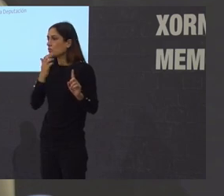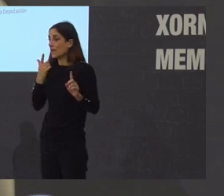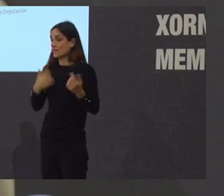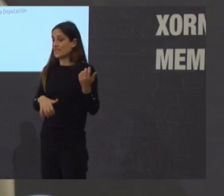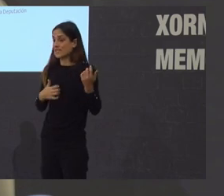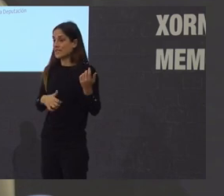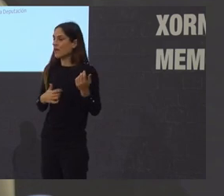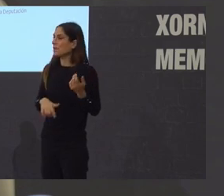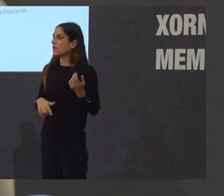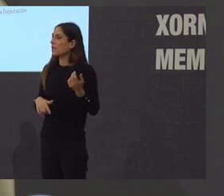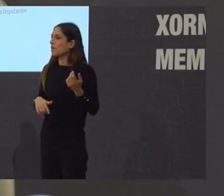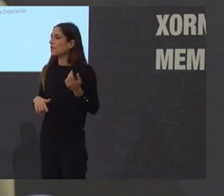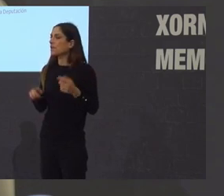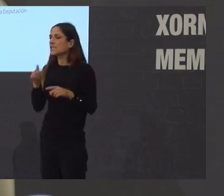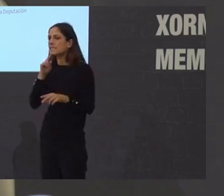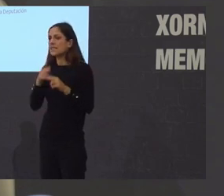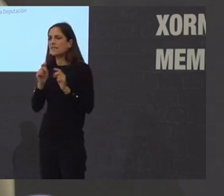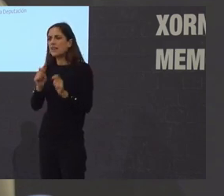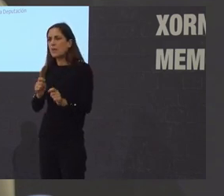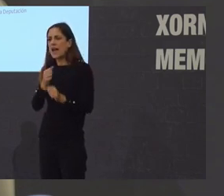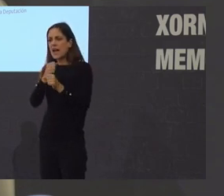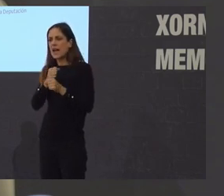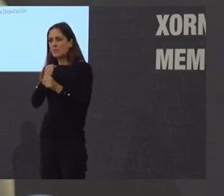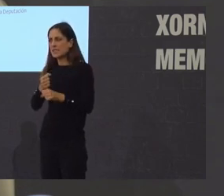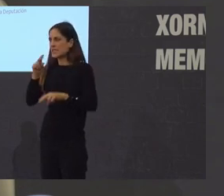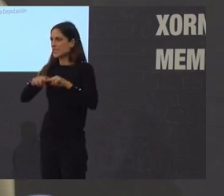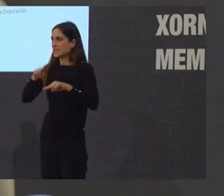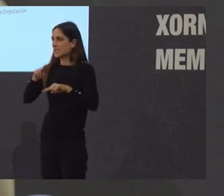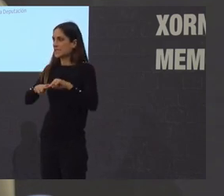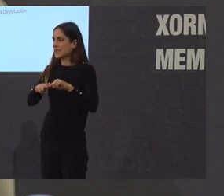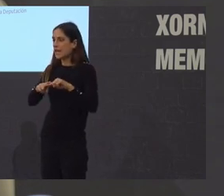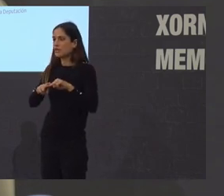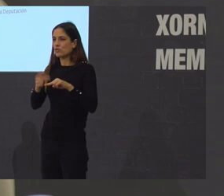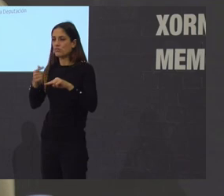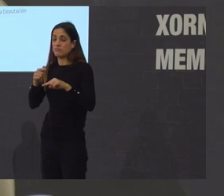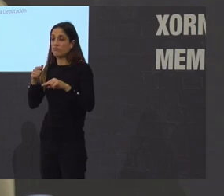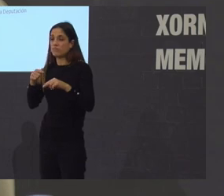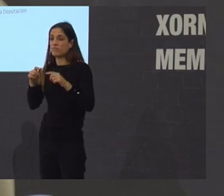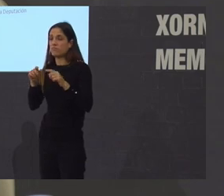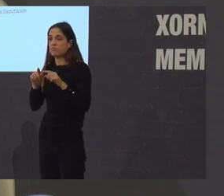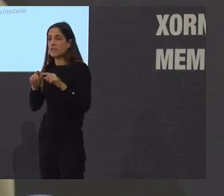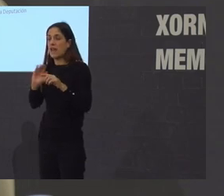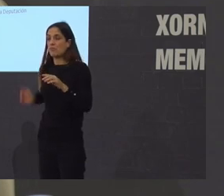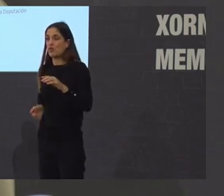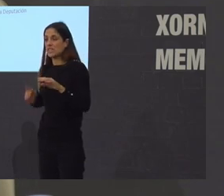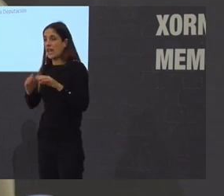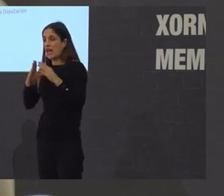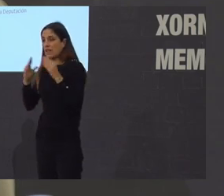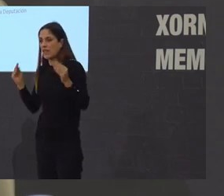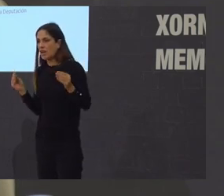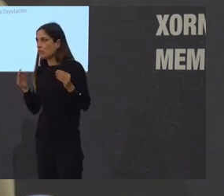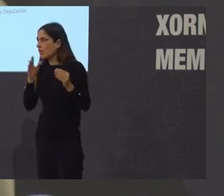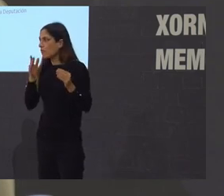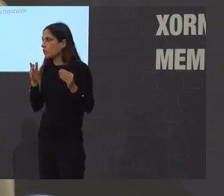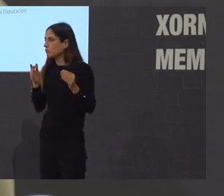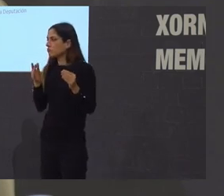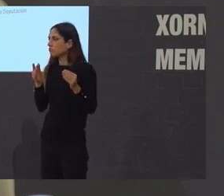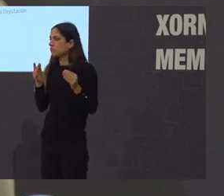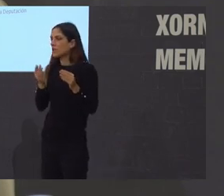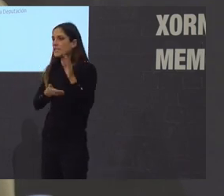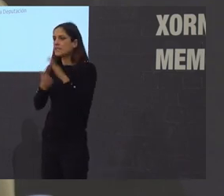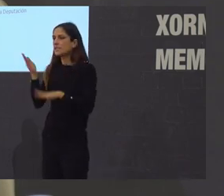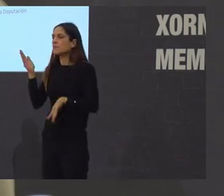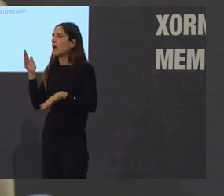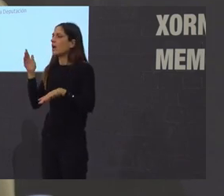capítulo lo llamamos los caballistas negros, porque de la burguesía andaluza eran, salían a rejonear al campo, a